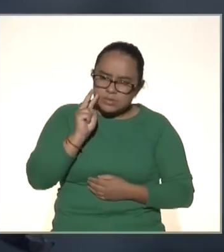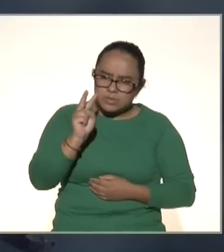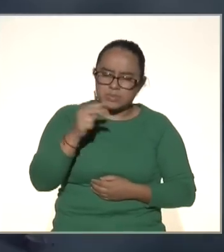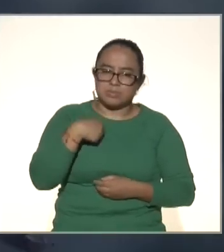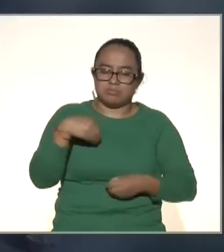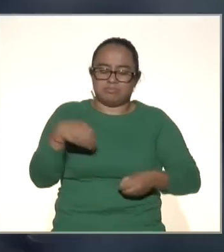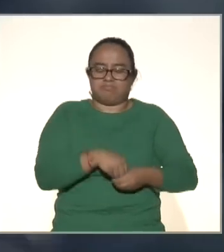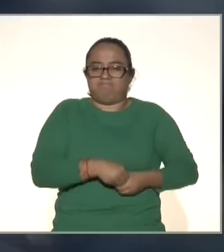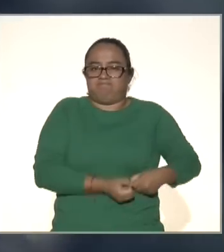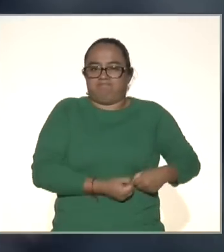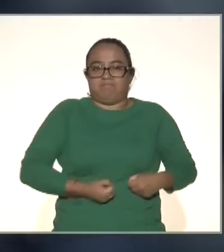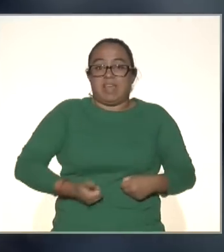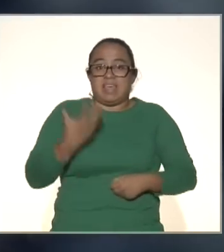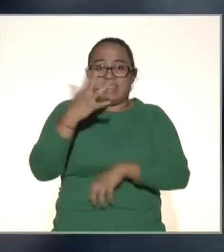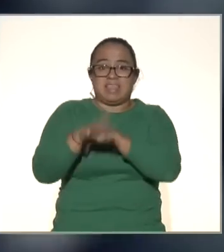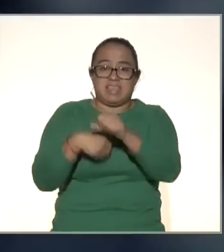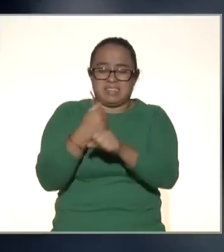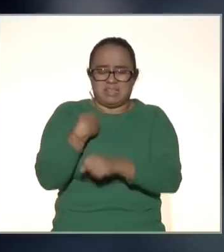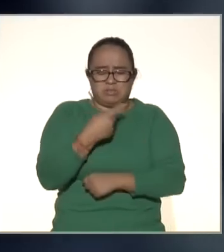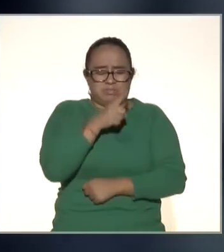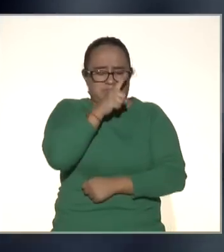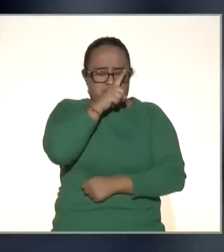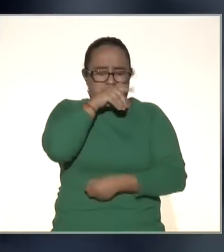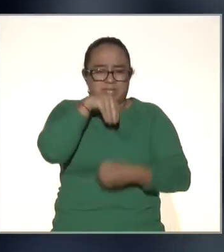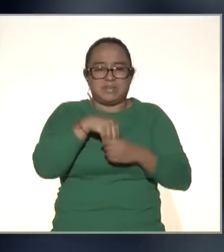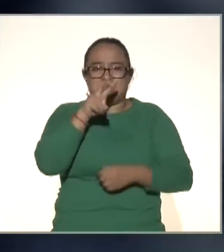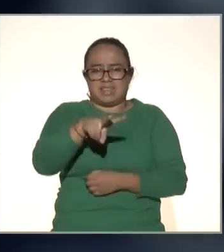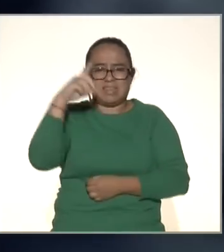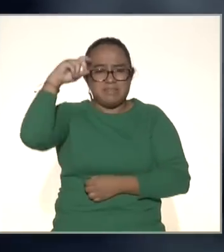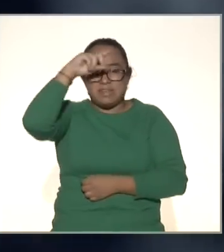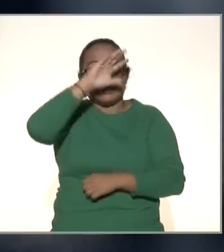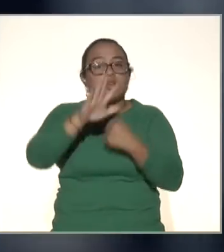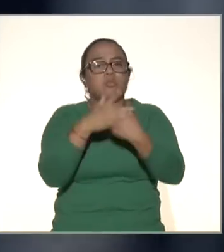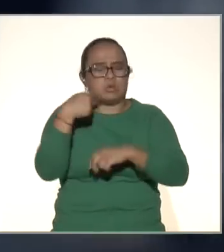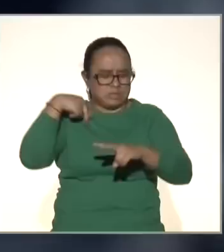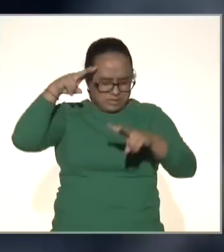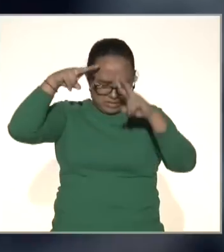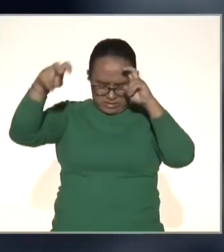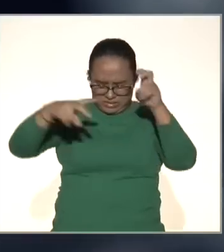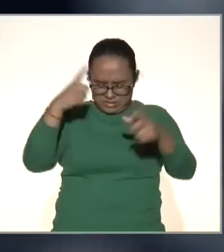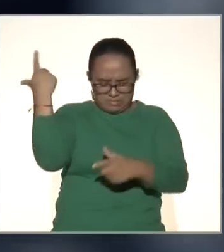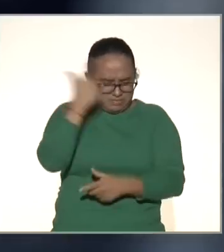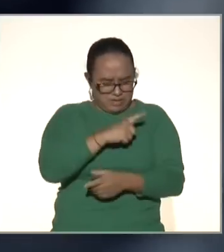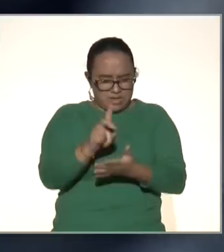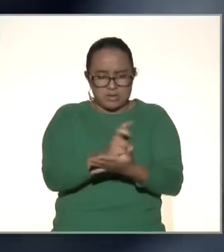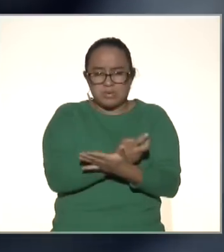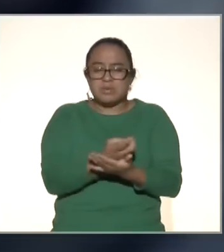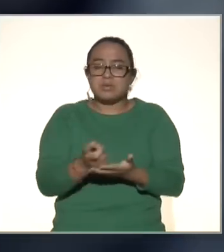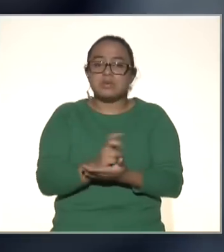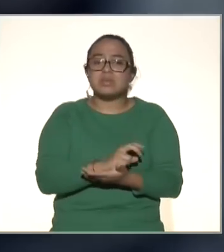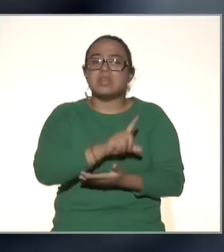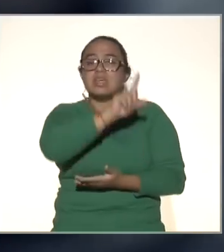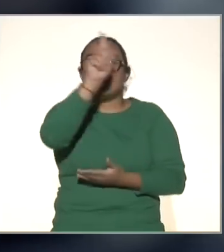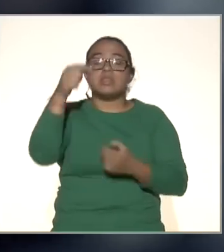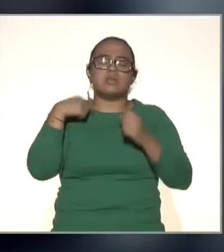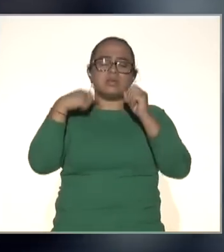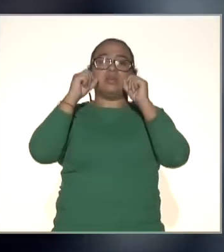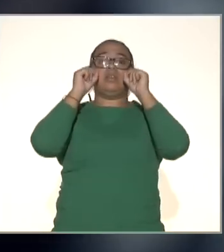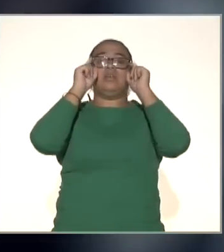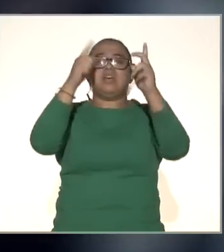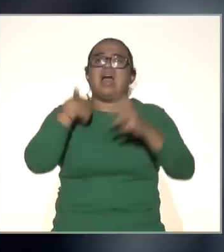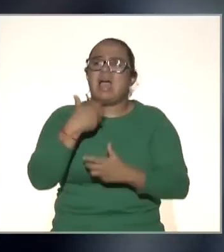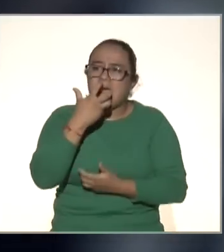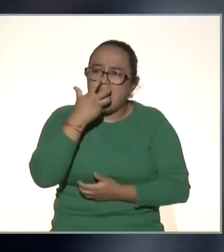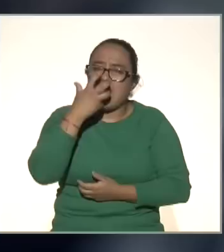durante 10 años porque yo tenía pesadillas constantemente y me despertaba gritando